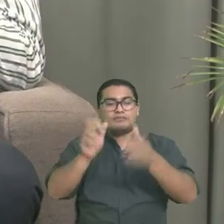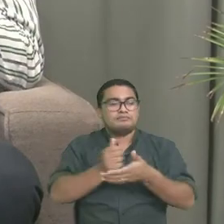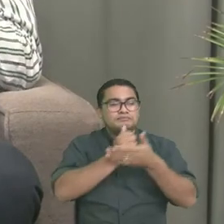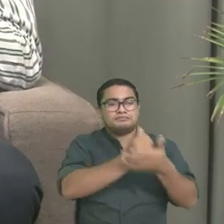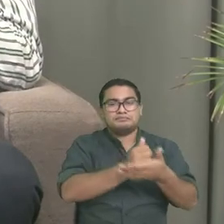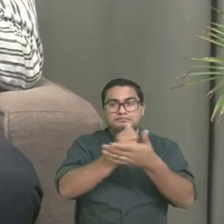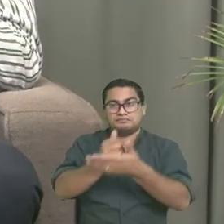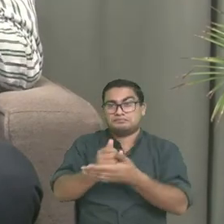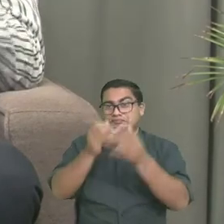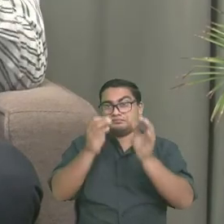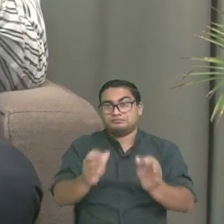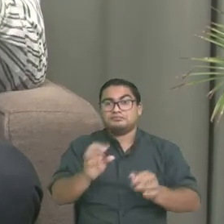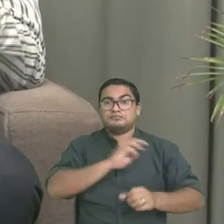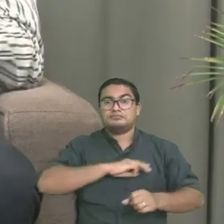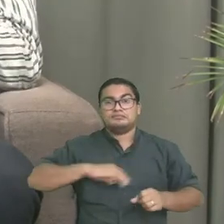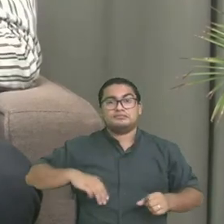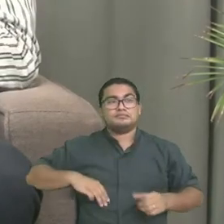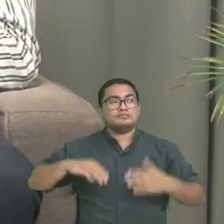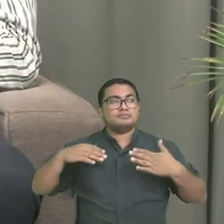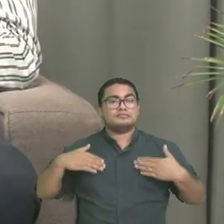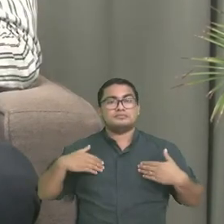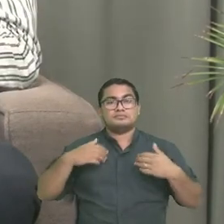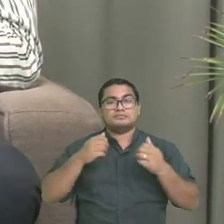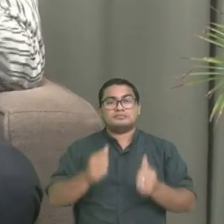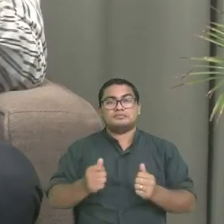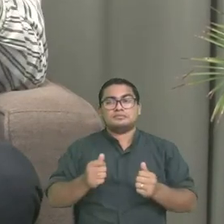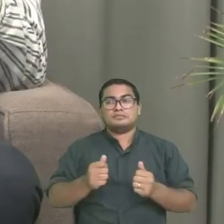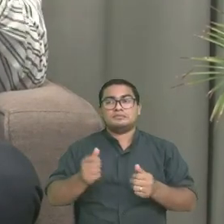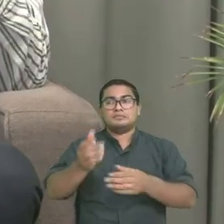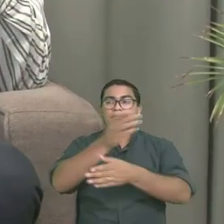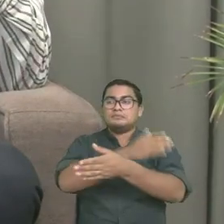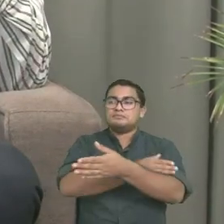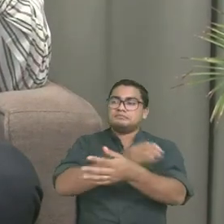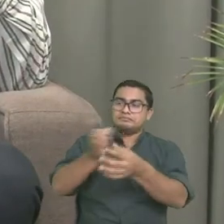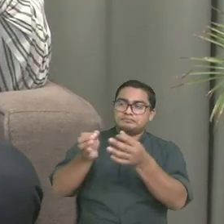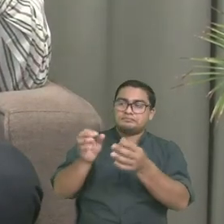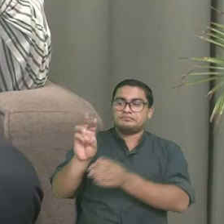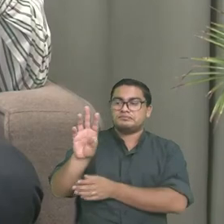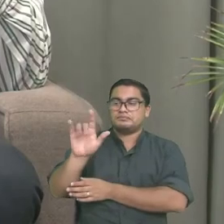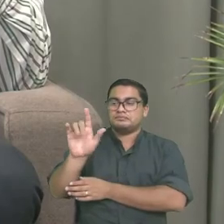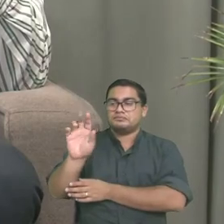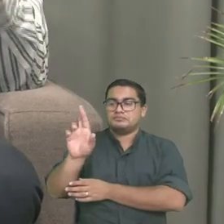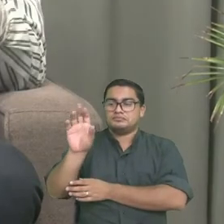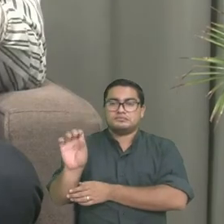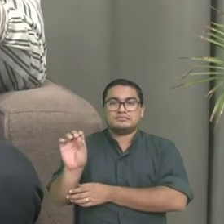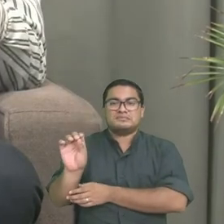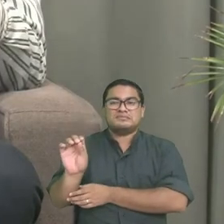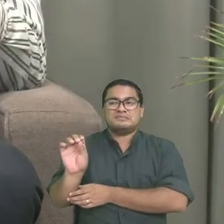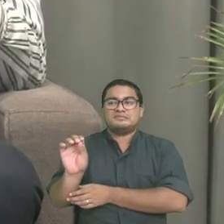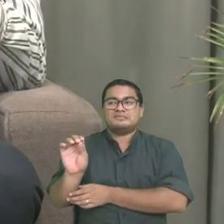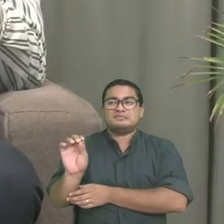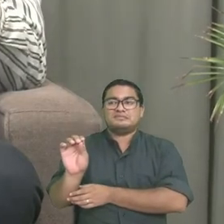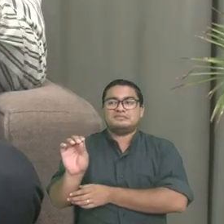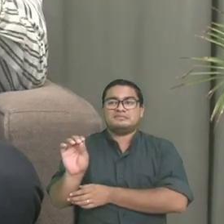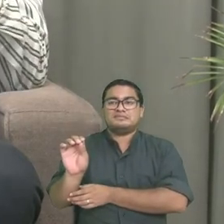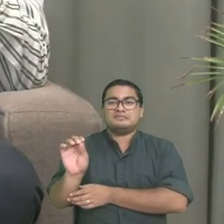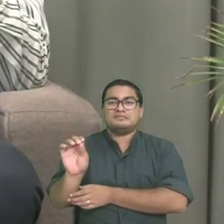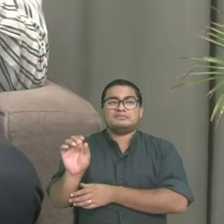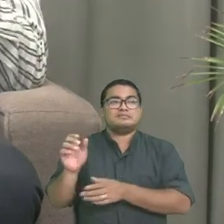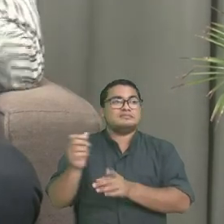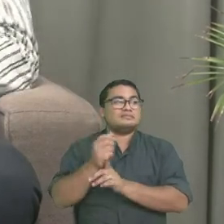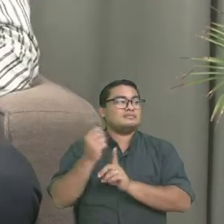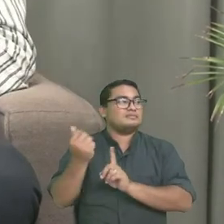un Ministerio de Salud que, a propósito de lo que señalaba Walmer hace rato, hoy día de los trabajadores de la